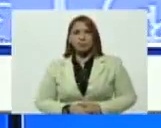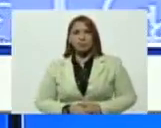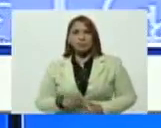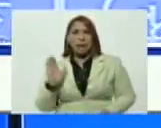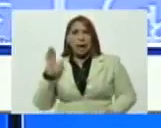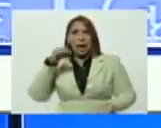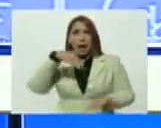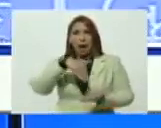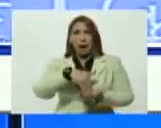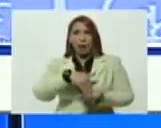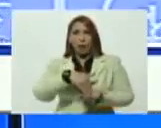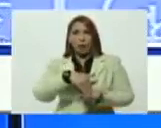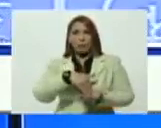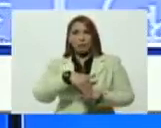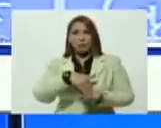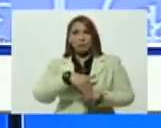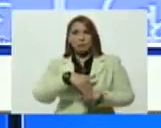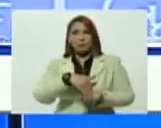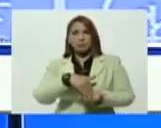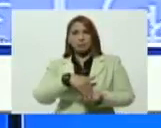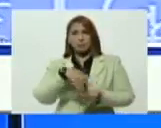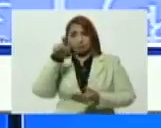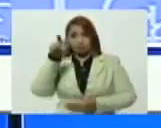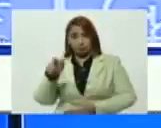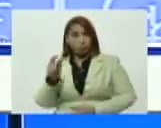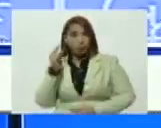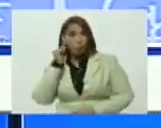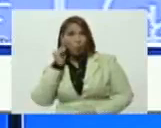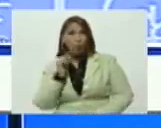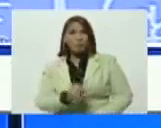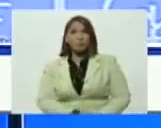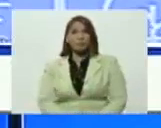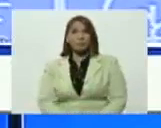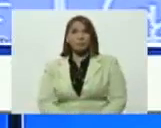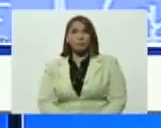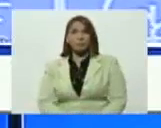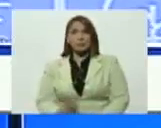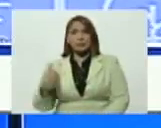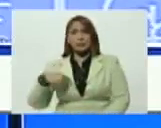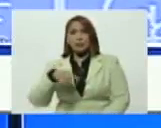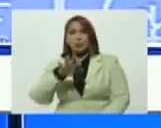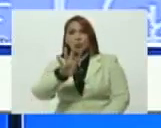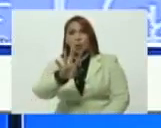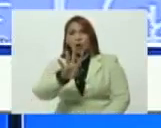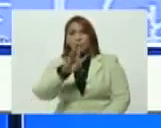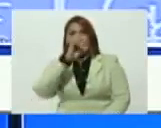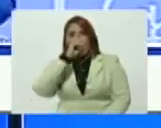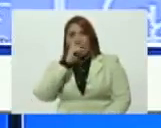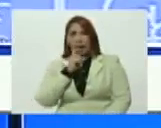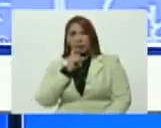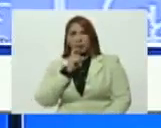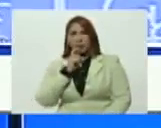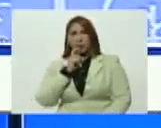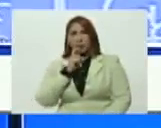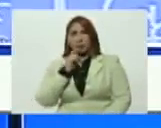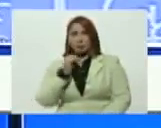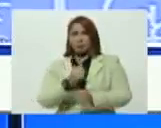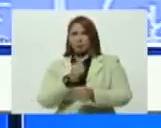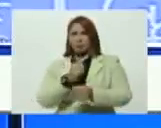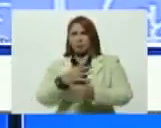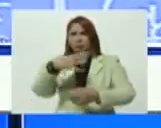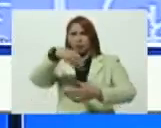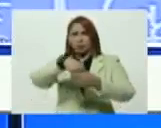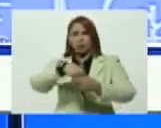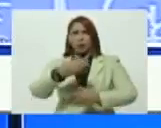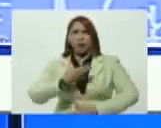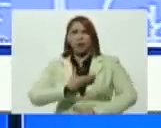Aragua. Esta muchacha tiene 4 años en el ejercicio de la alcaldía y se